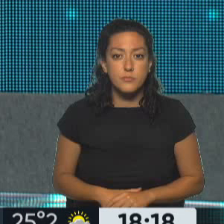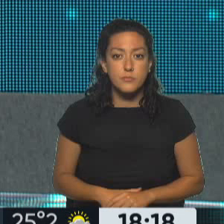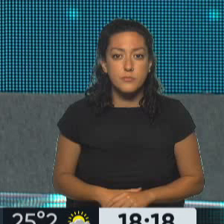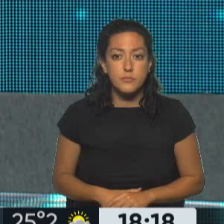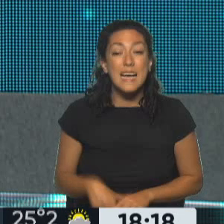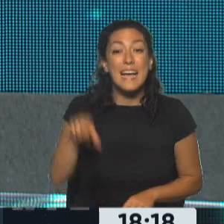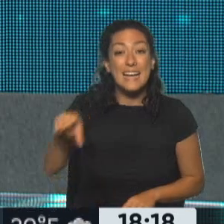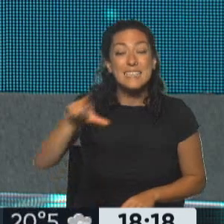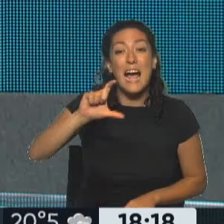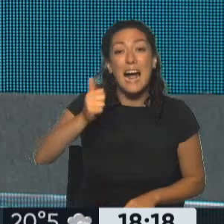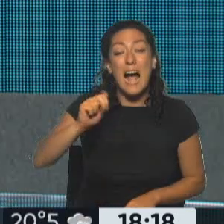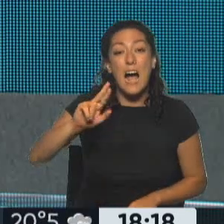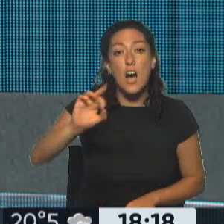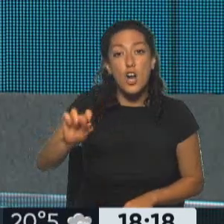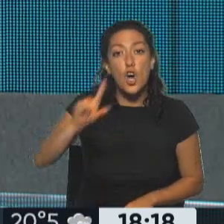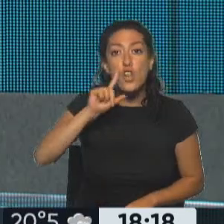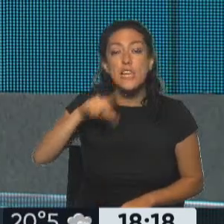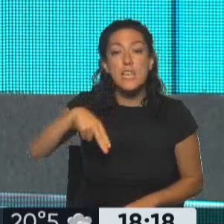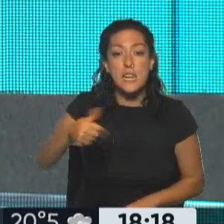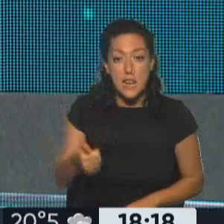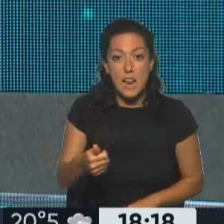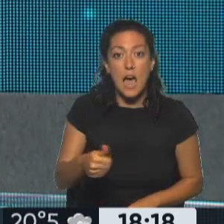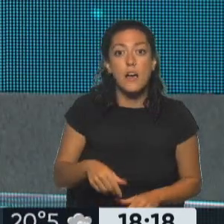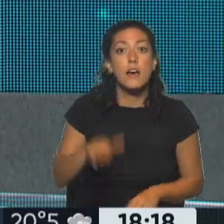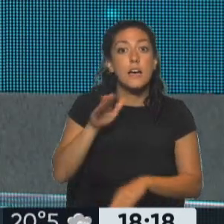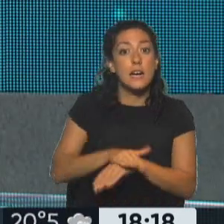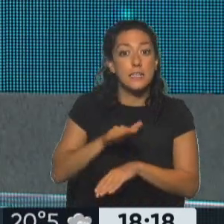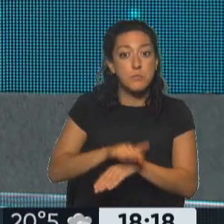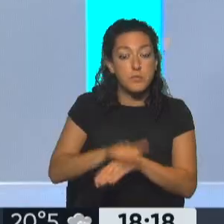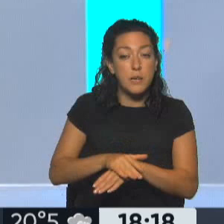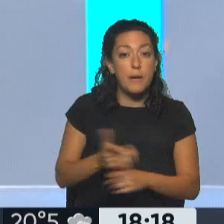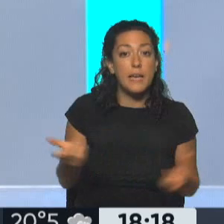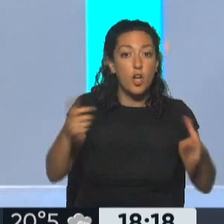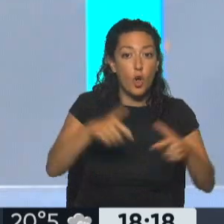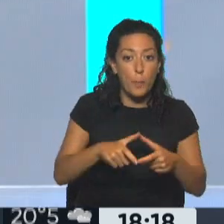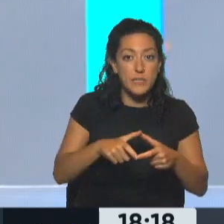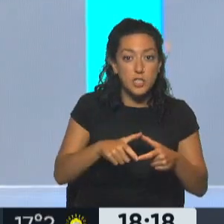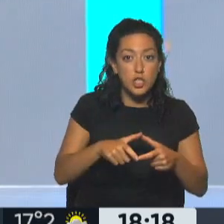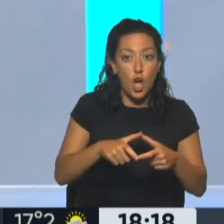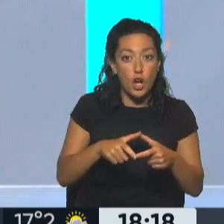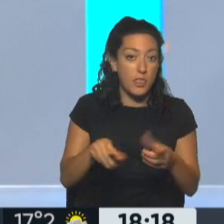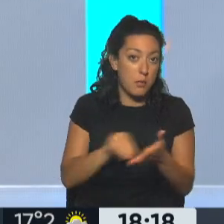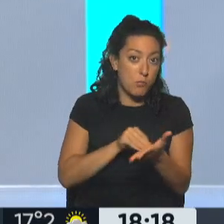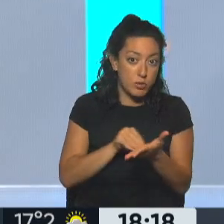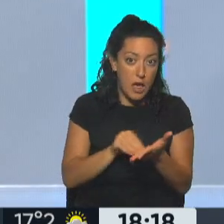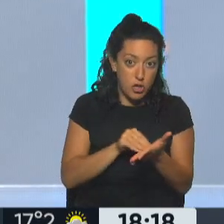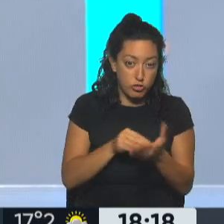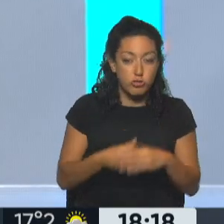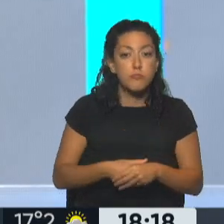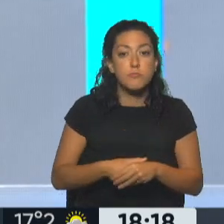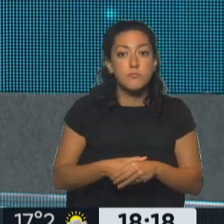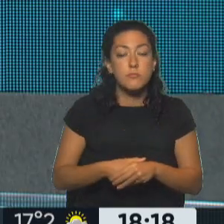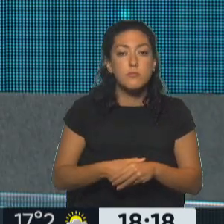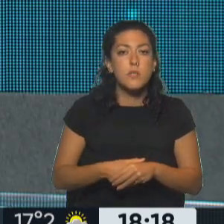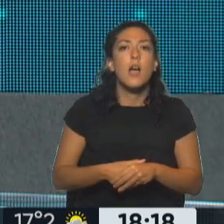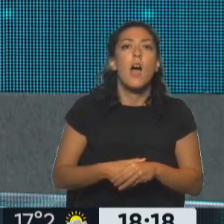Ella es Carolina Gaillard y nada más ni nada menos está al frente de la comisión de la Cámara de Diputados, que no solo escucha y